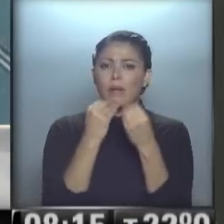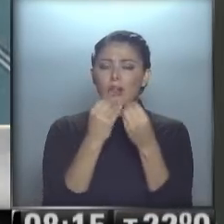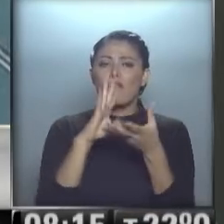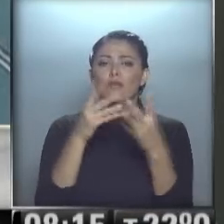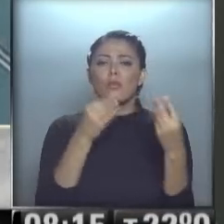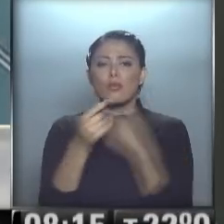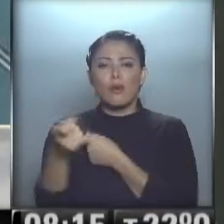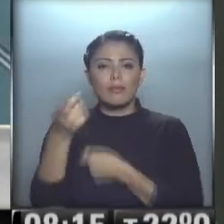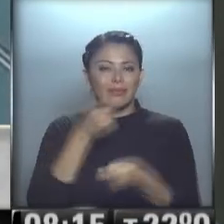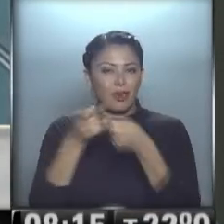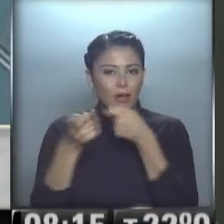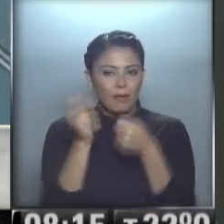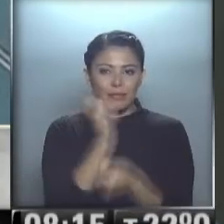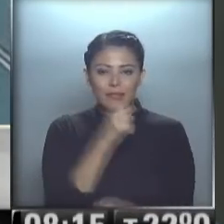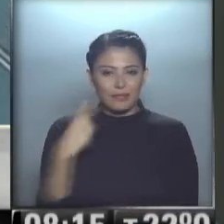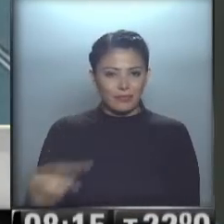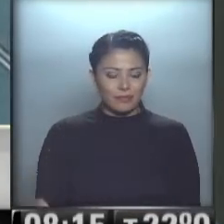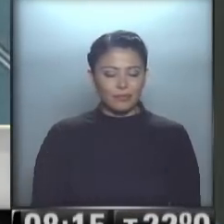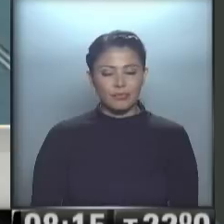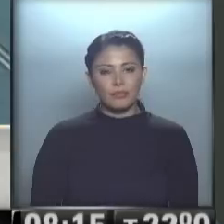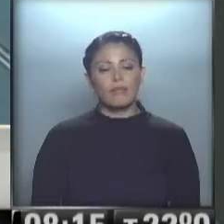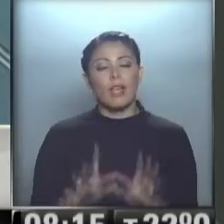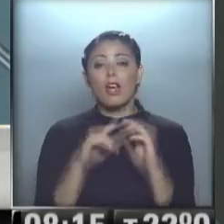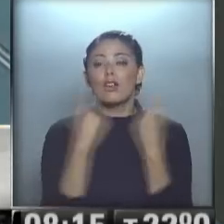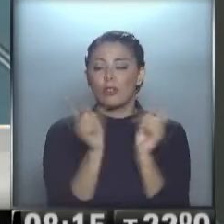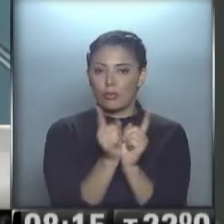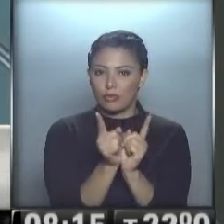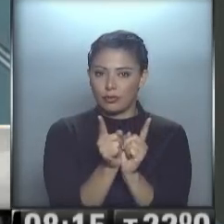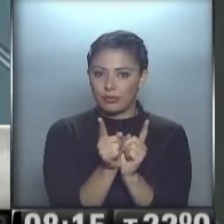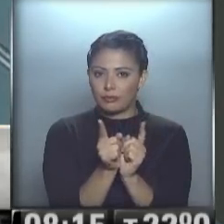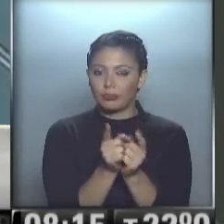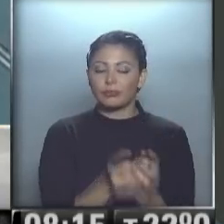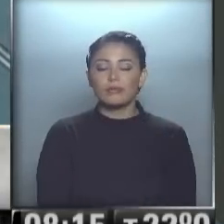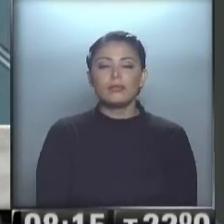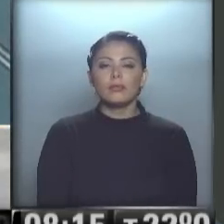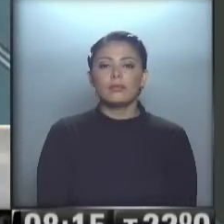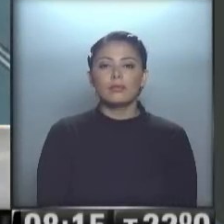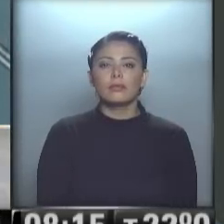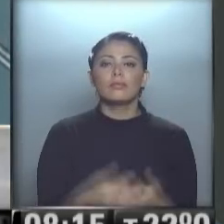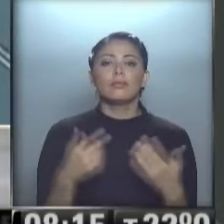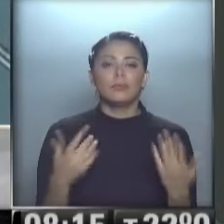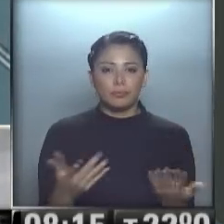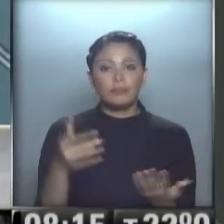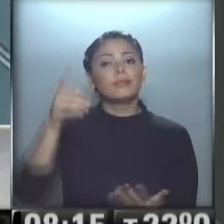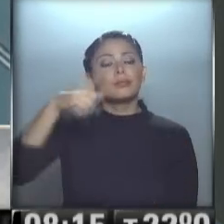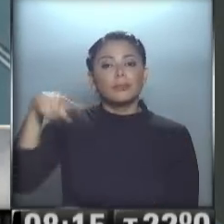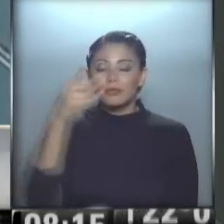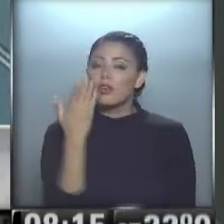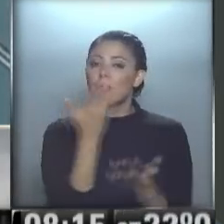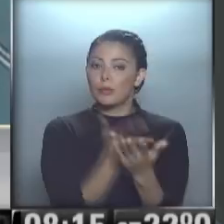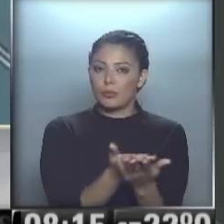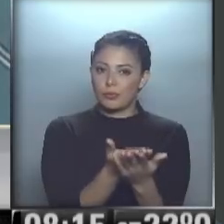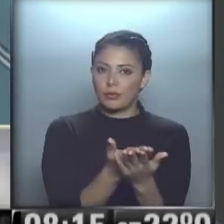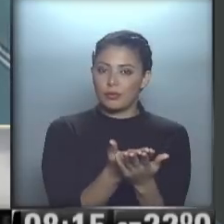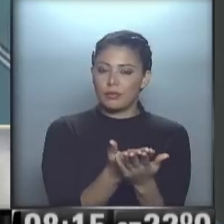comercialización de medicamentos entonces conclusión es que eh ellos han planteado